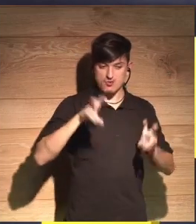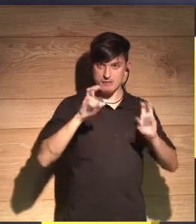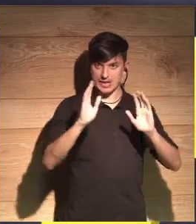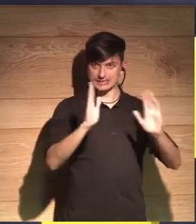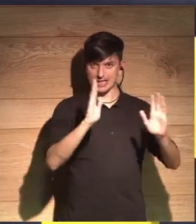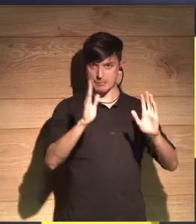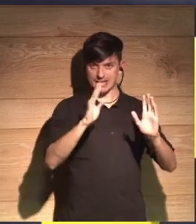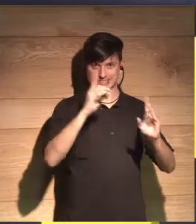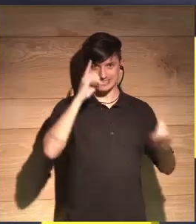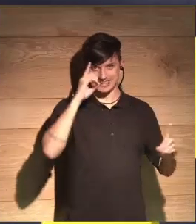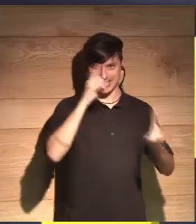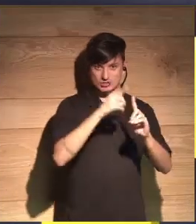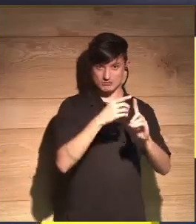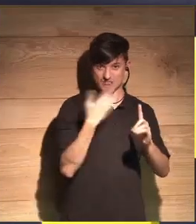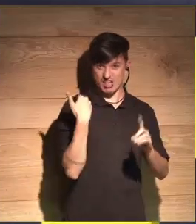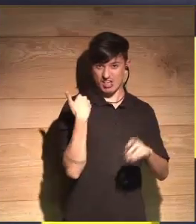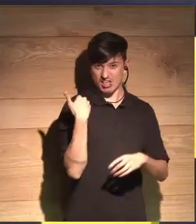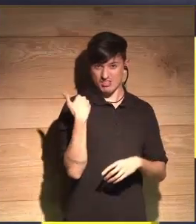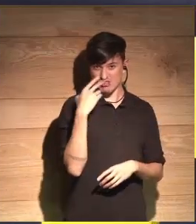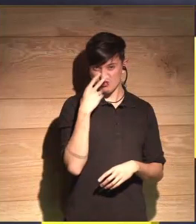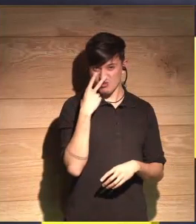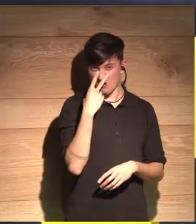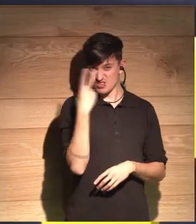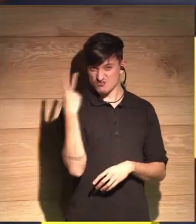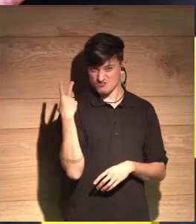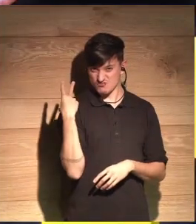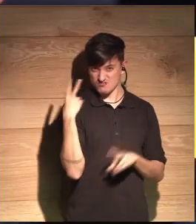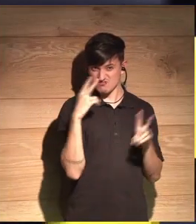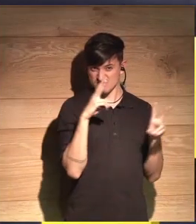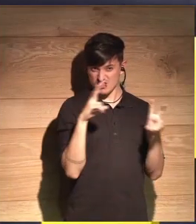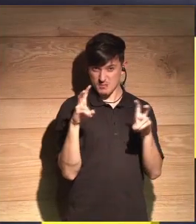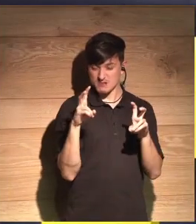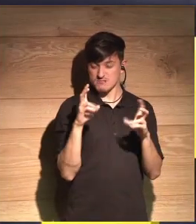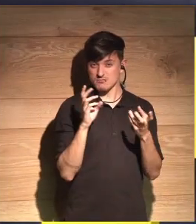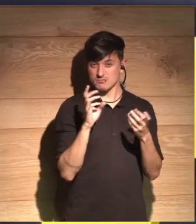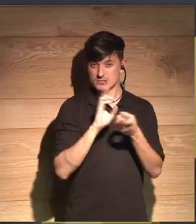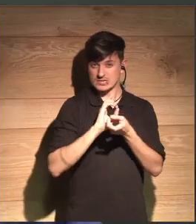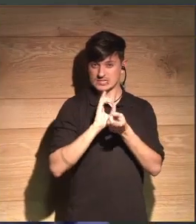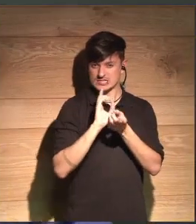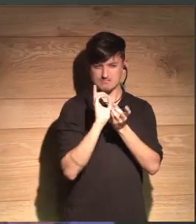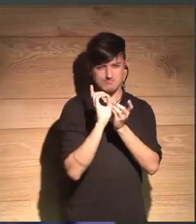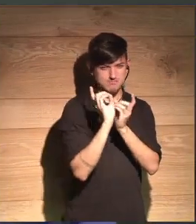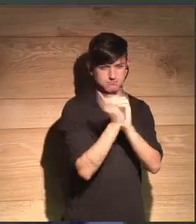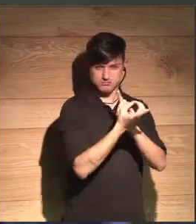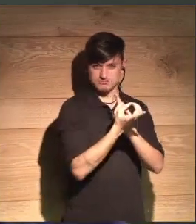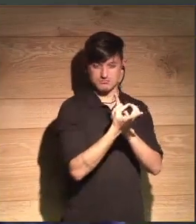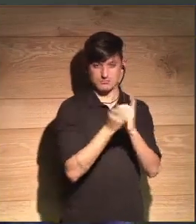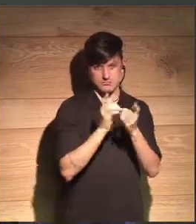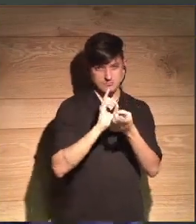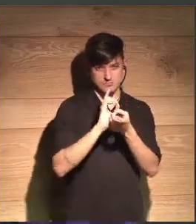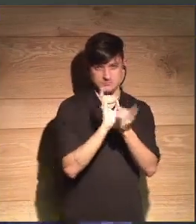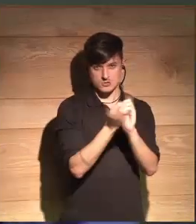telos la que iniciamos hace dos años dando un cambio transformando